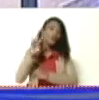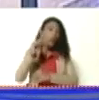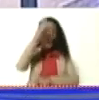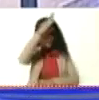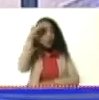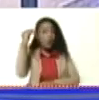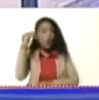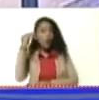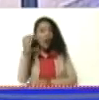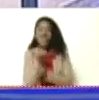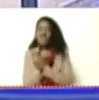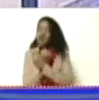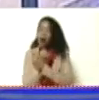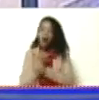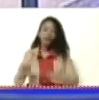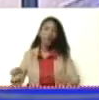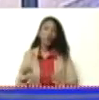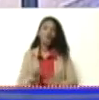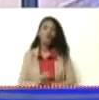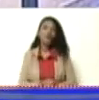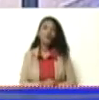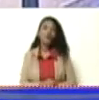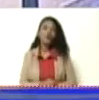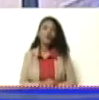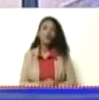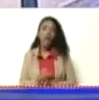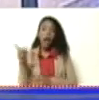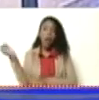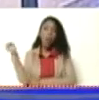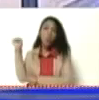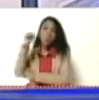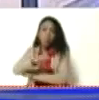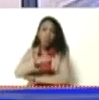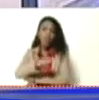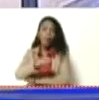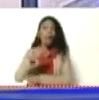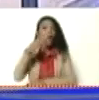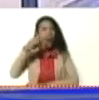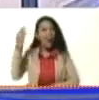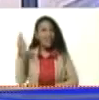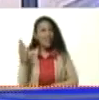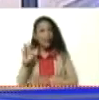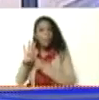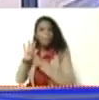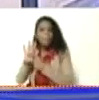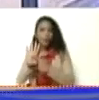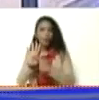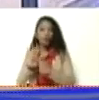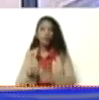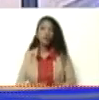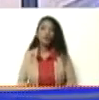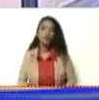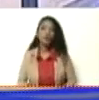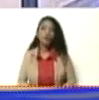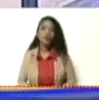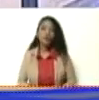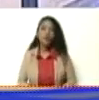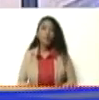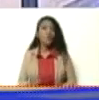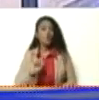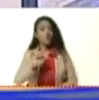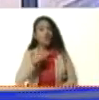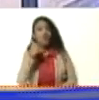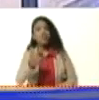Trump fracasó, fue derrotado por la realidad. No digo ni siquiera